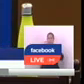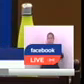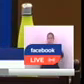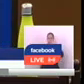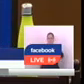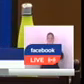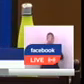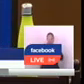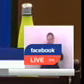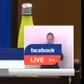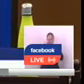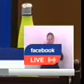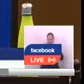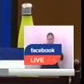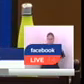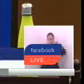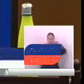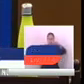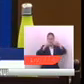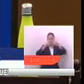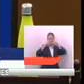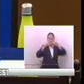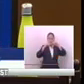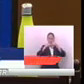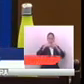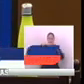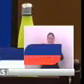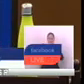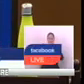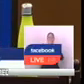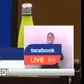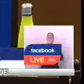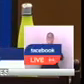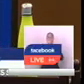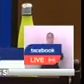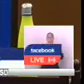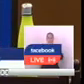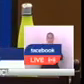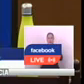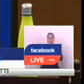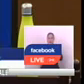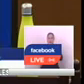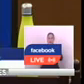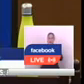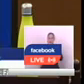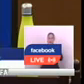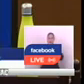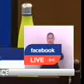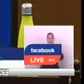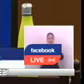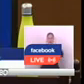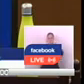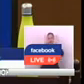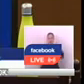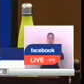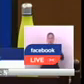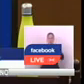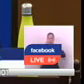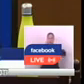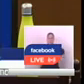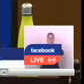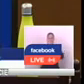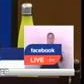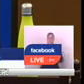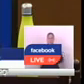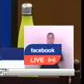a todos los empleados de las administraciones, de la administración pública, también municipal, se incluyan por supuesto los tres poderes